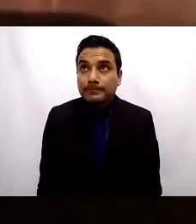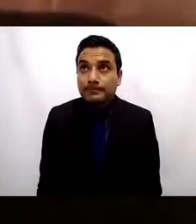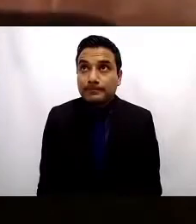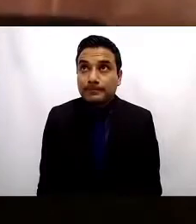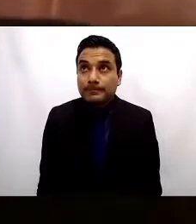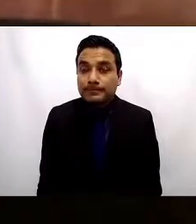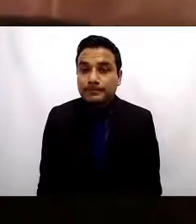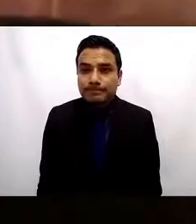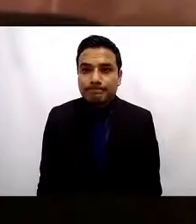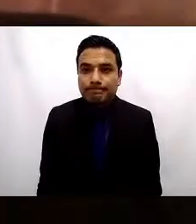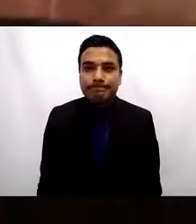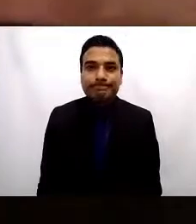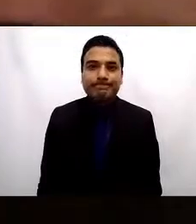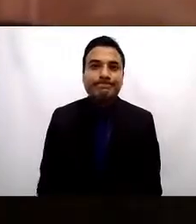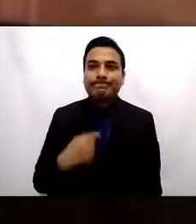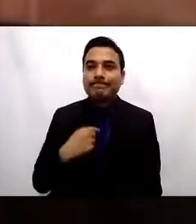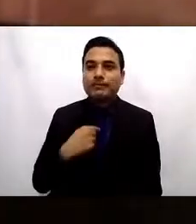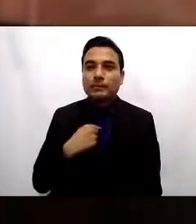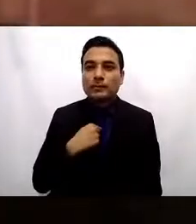Yo tengo